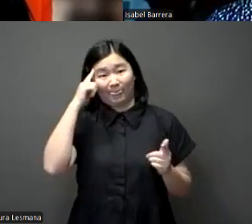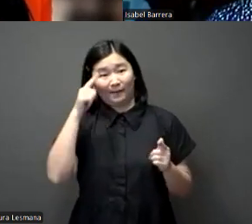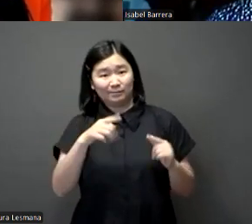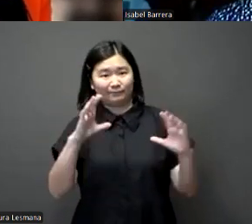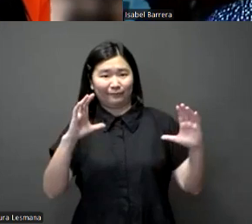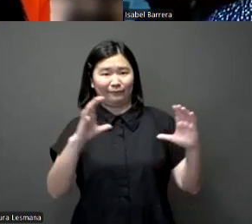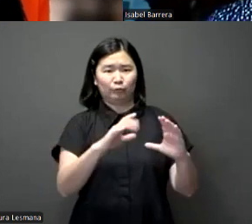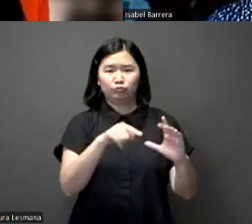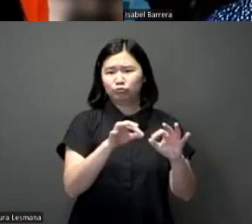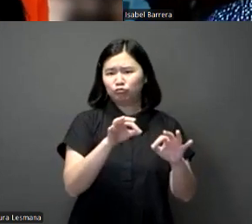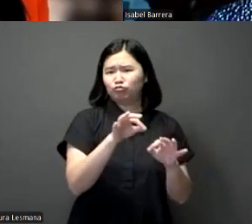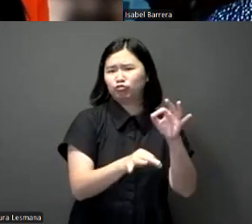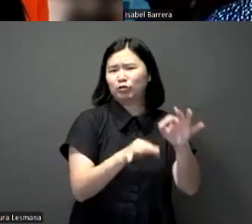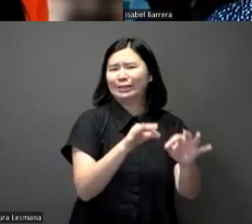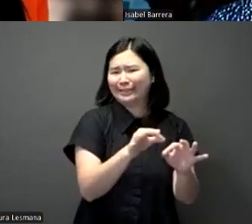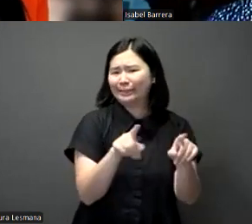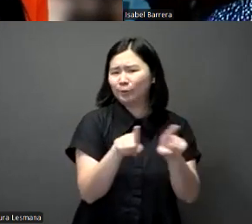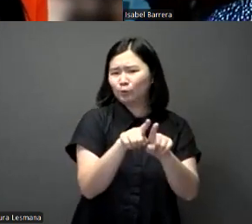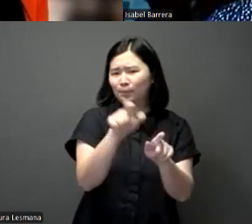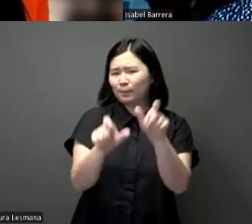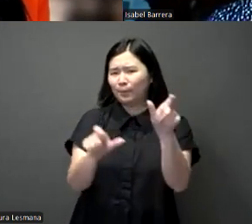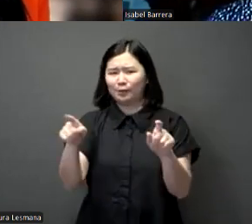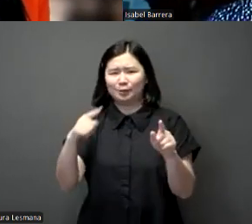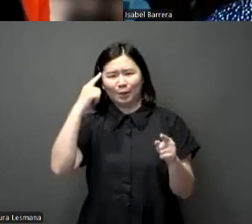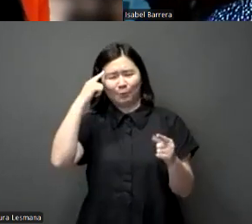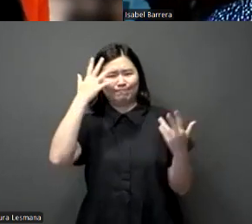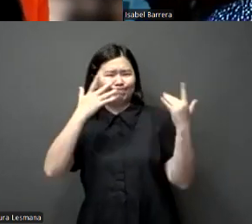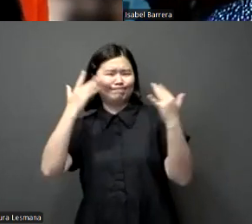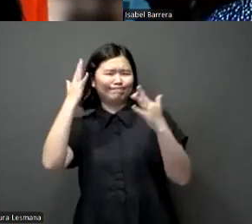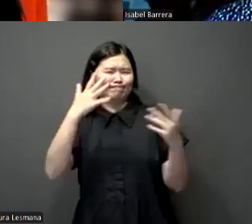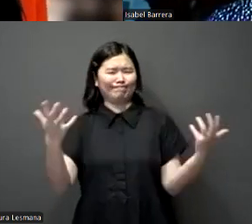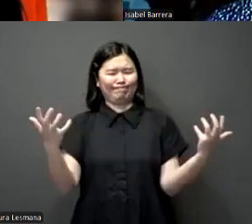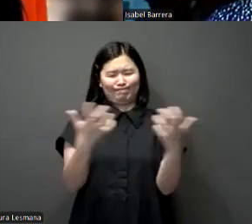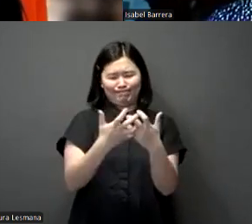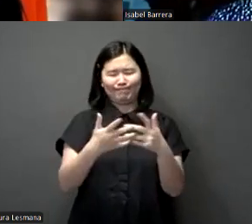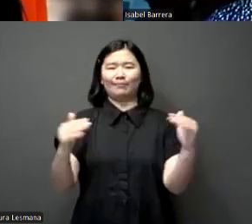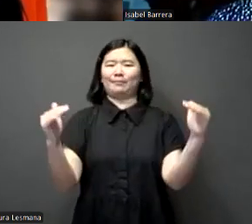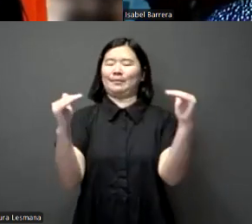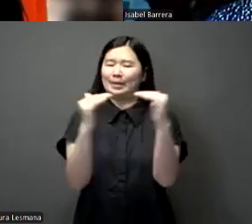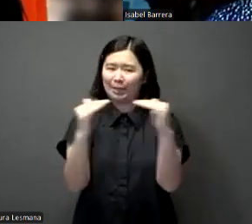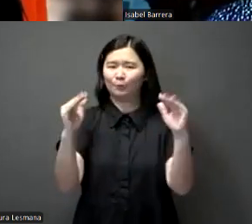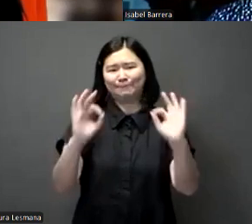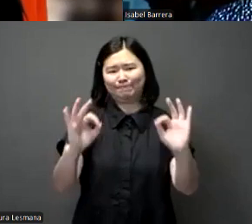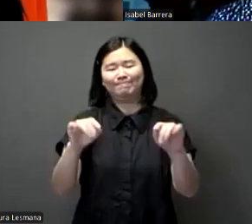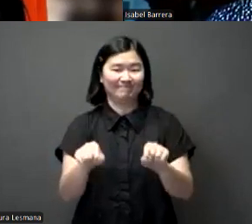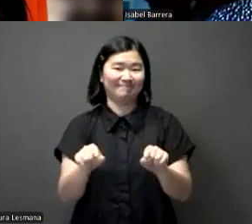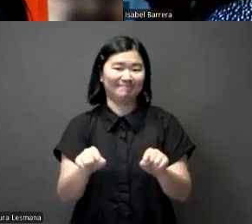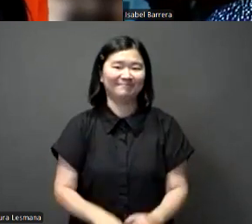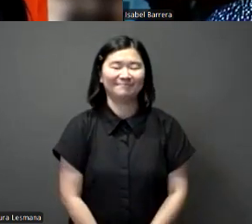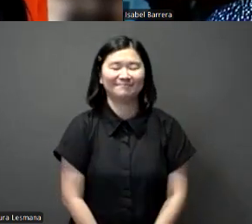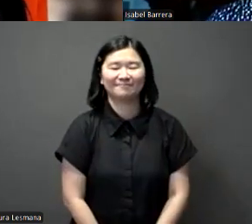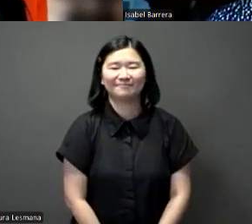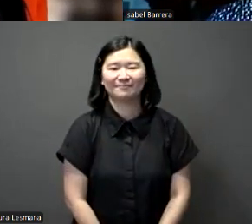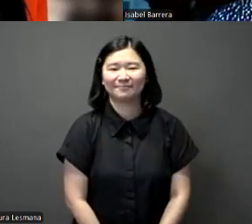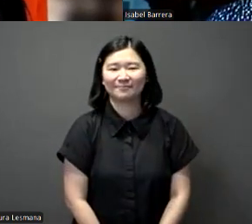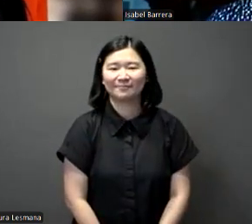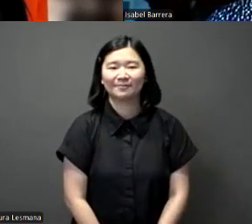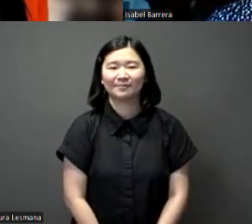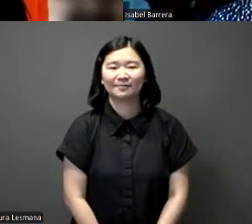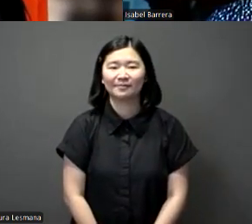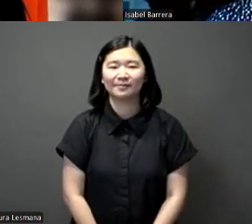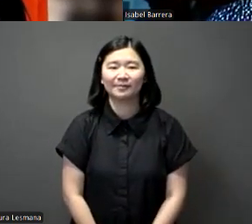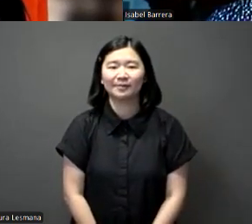Thank you so much, Dr. Gina Pereira and Gina Atencia, for your A las answers. doctoras Gina